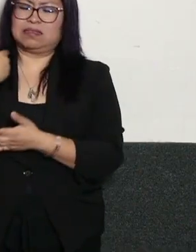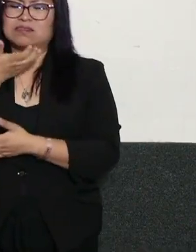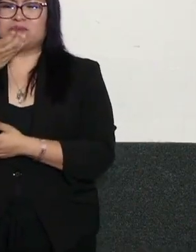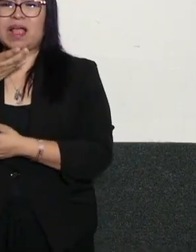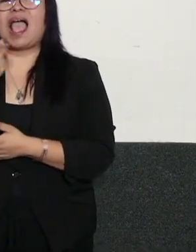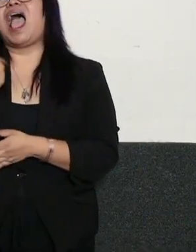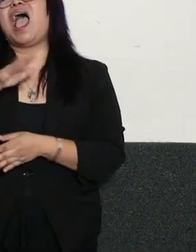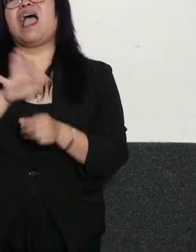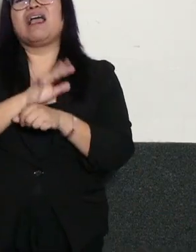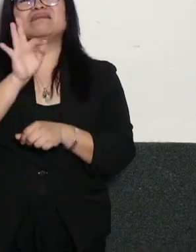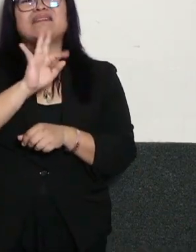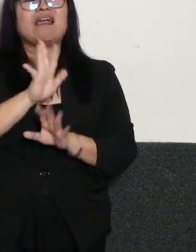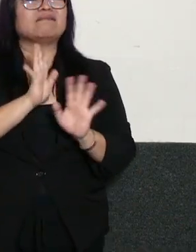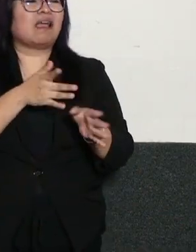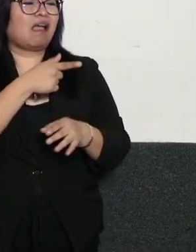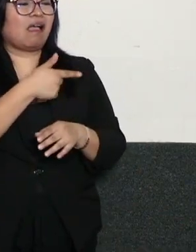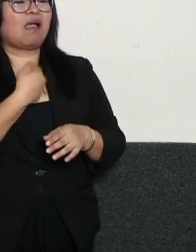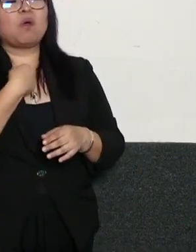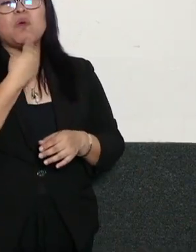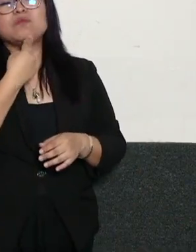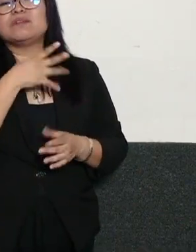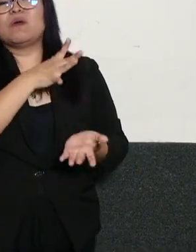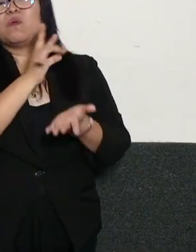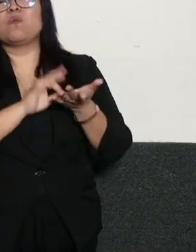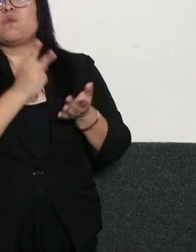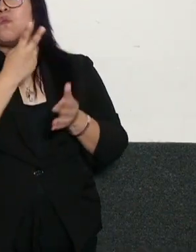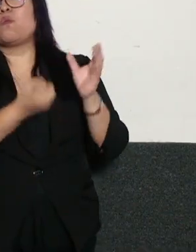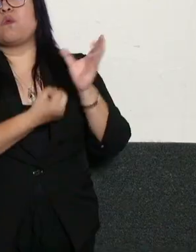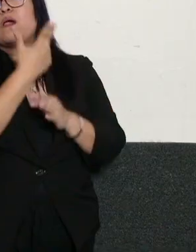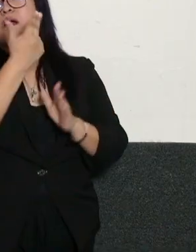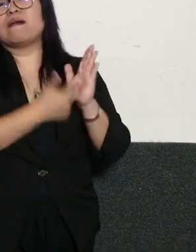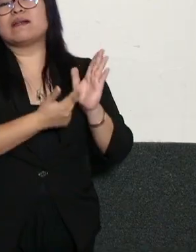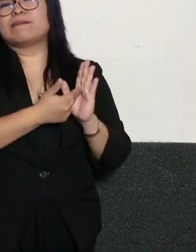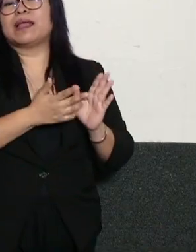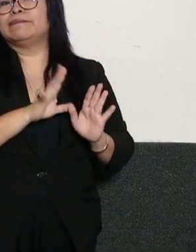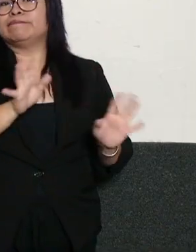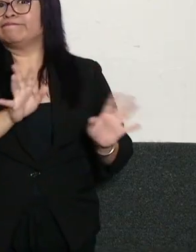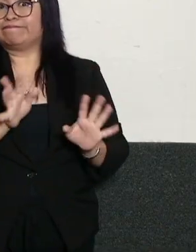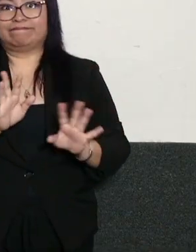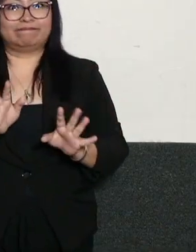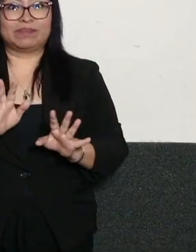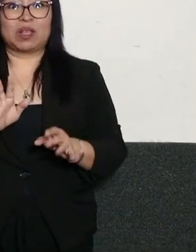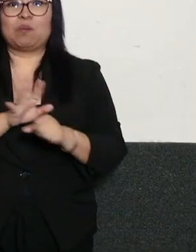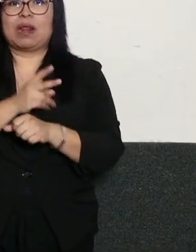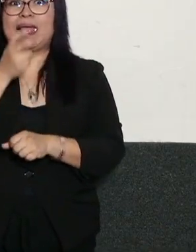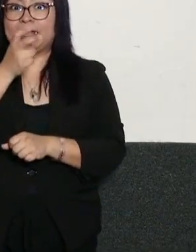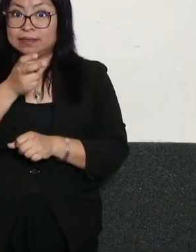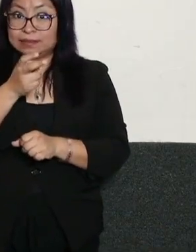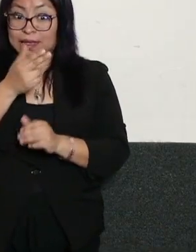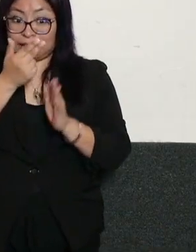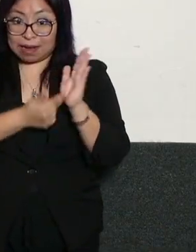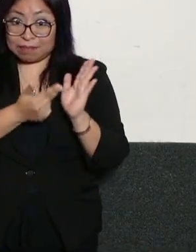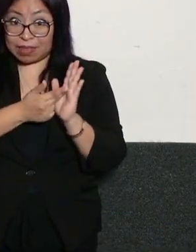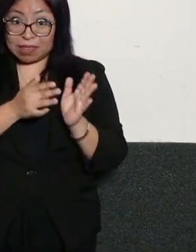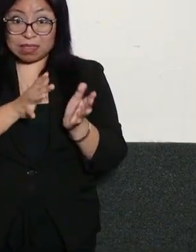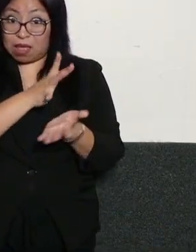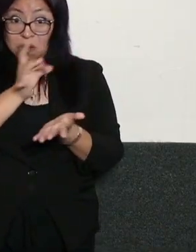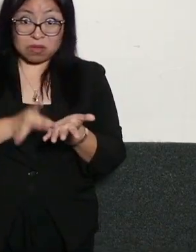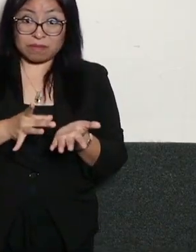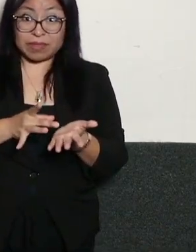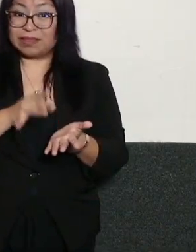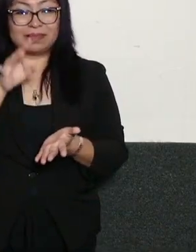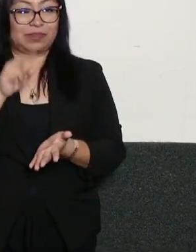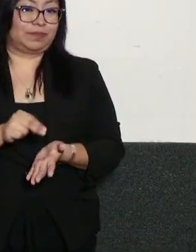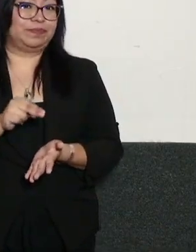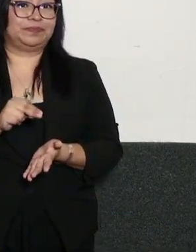no, inteligencia artificial es solo una herramienta más. Y les voy a hacer un caso de por qué eso no es exactamente el